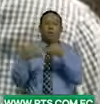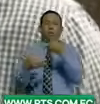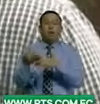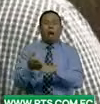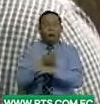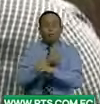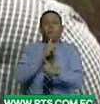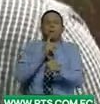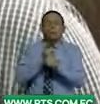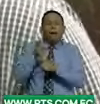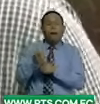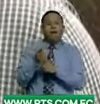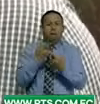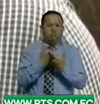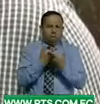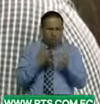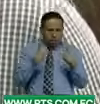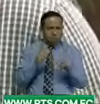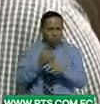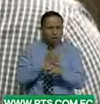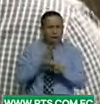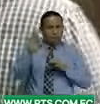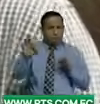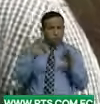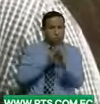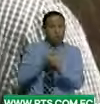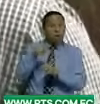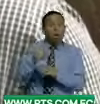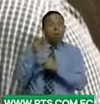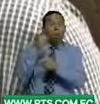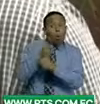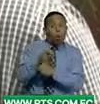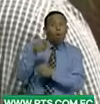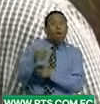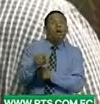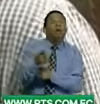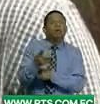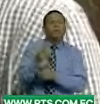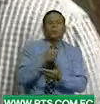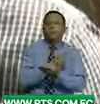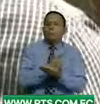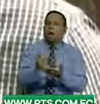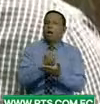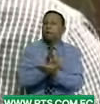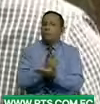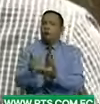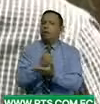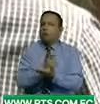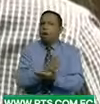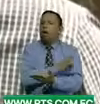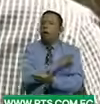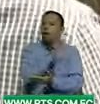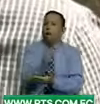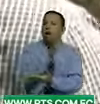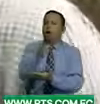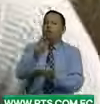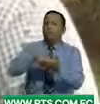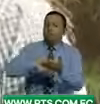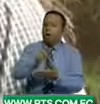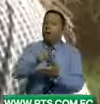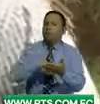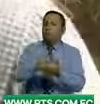una vez a la semana donde el juez. No lo hizo y entonces, claro, el SNAI hace muy bien en decir el señor incumplió esta orden de autoridad competente y por lo